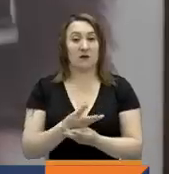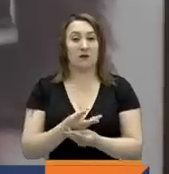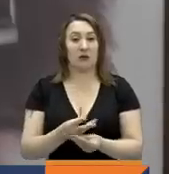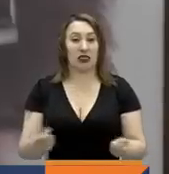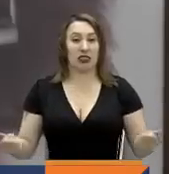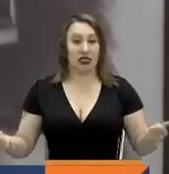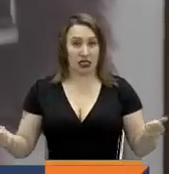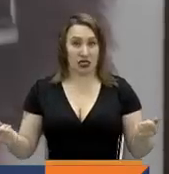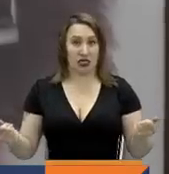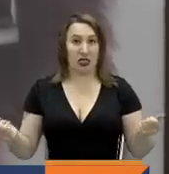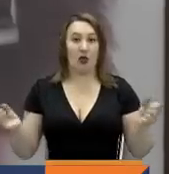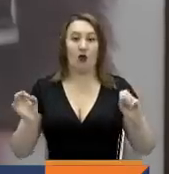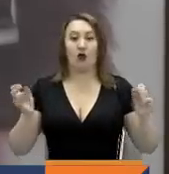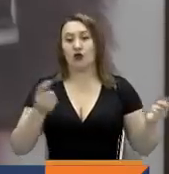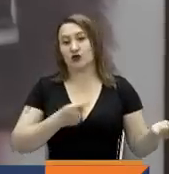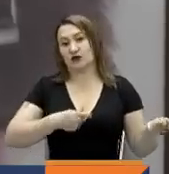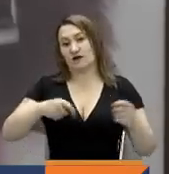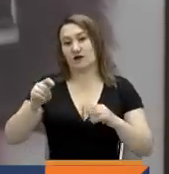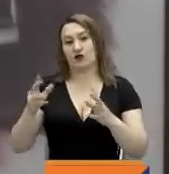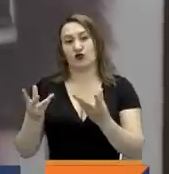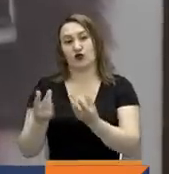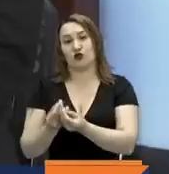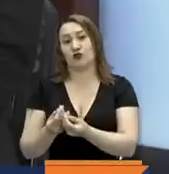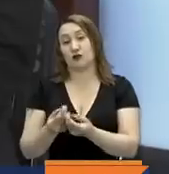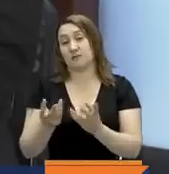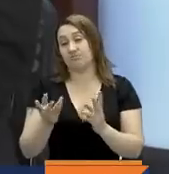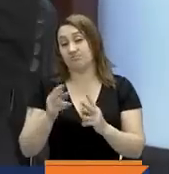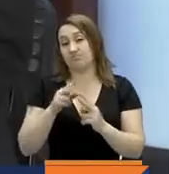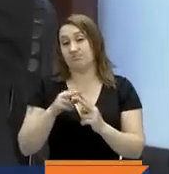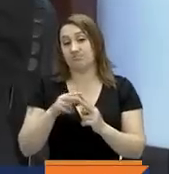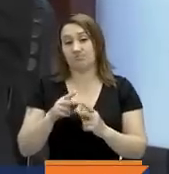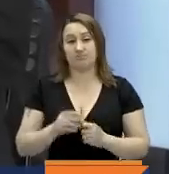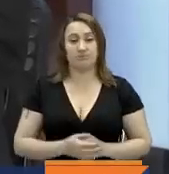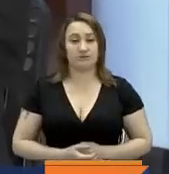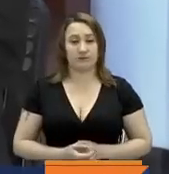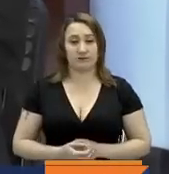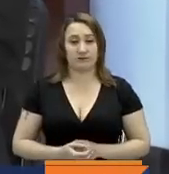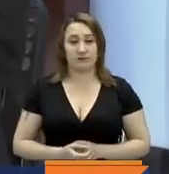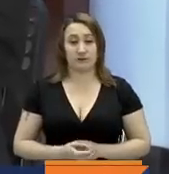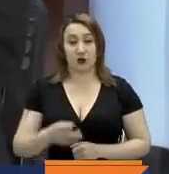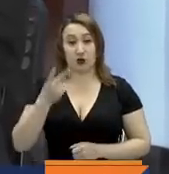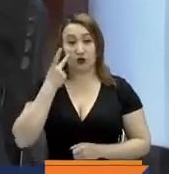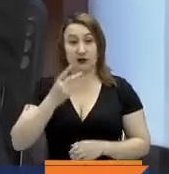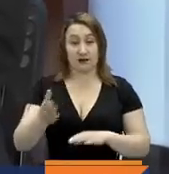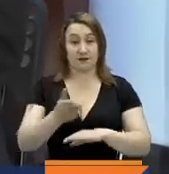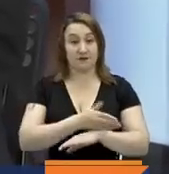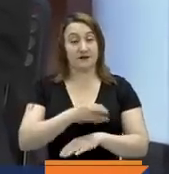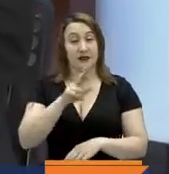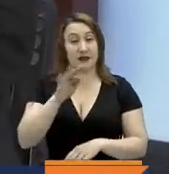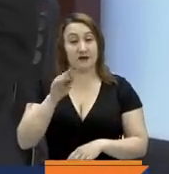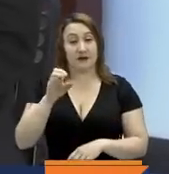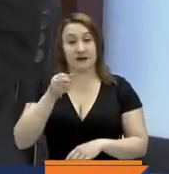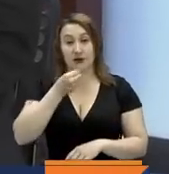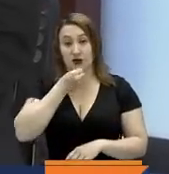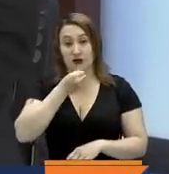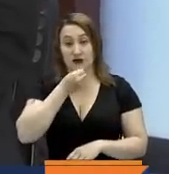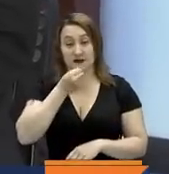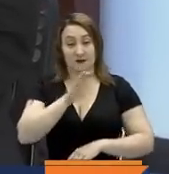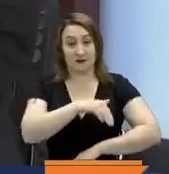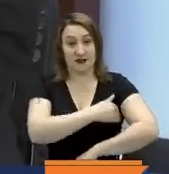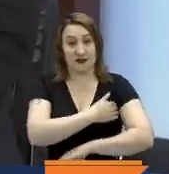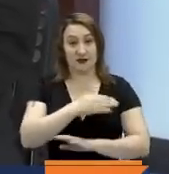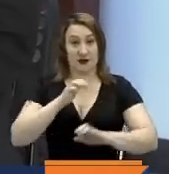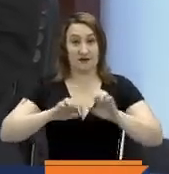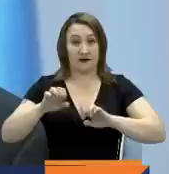o fue llevado por ellos Esas son las dos hipótesis hace dos días en entrevista con rtvc noticias el ministro de defensa